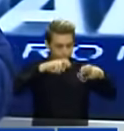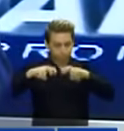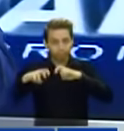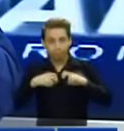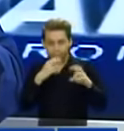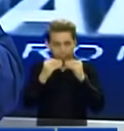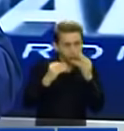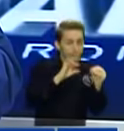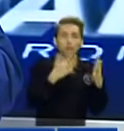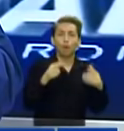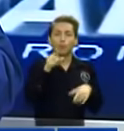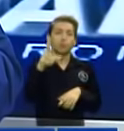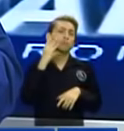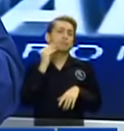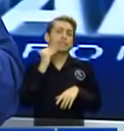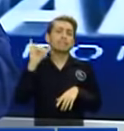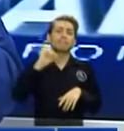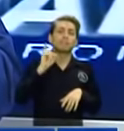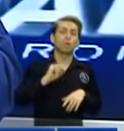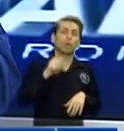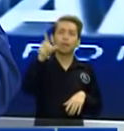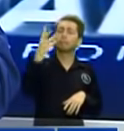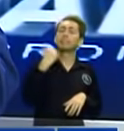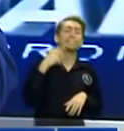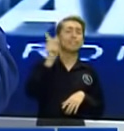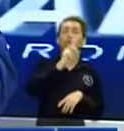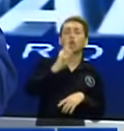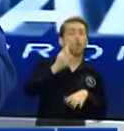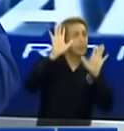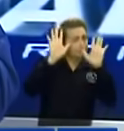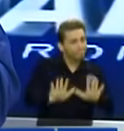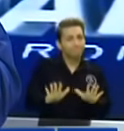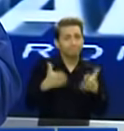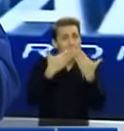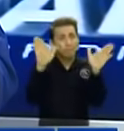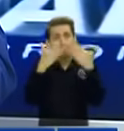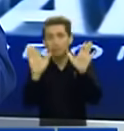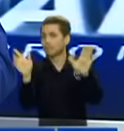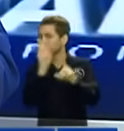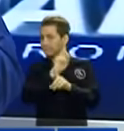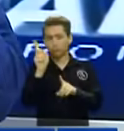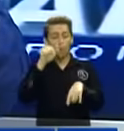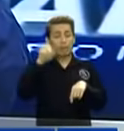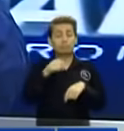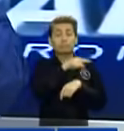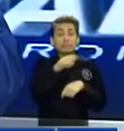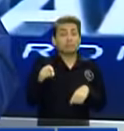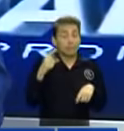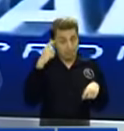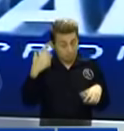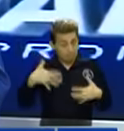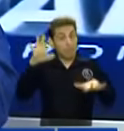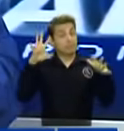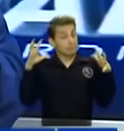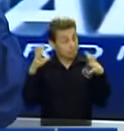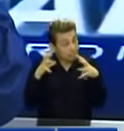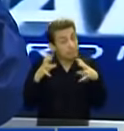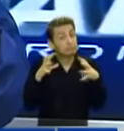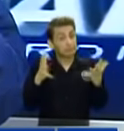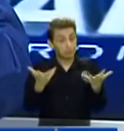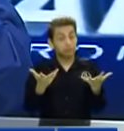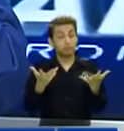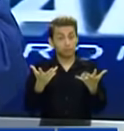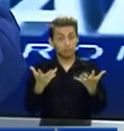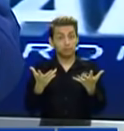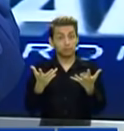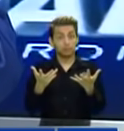favor, todavía no el transporte. Estamos en la semana crítica. De es más,